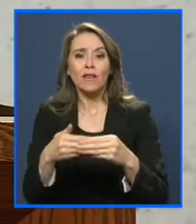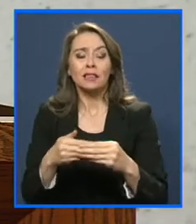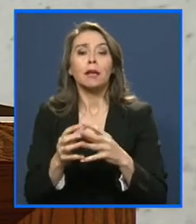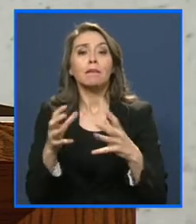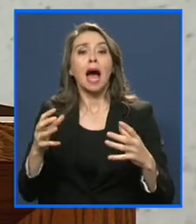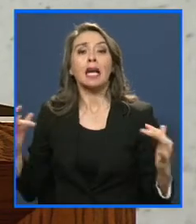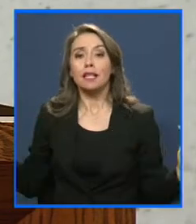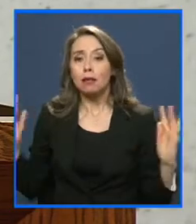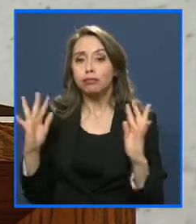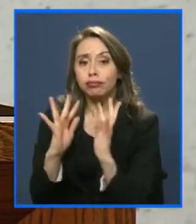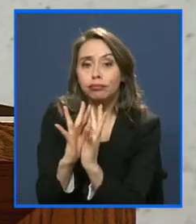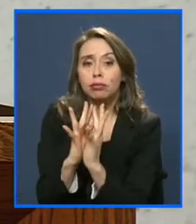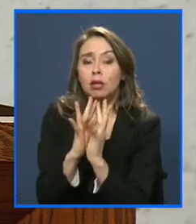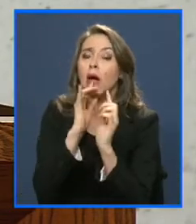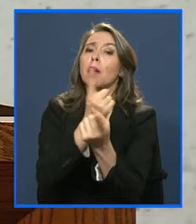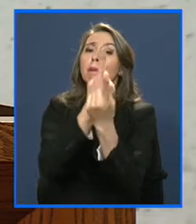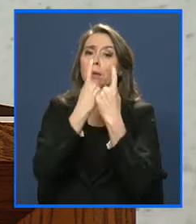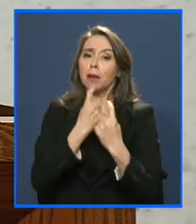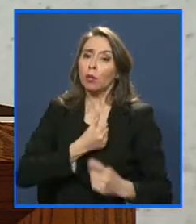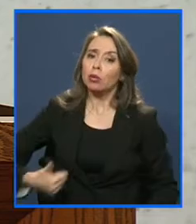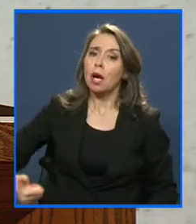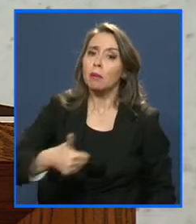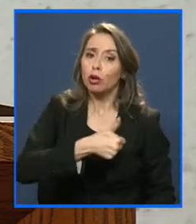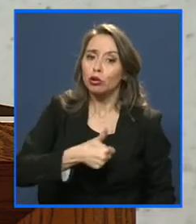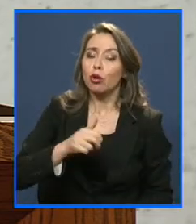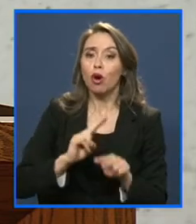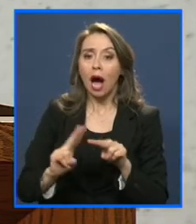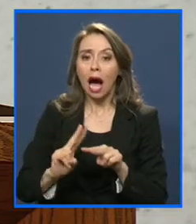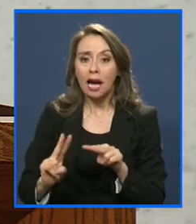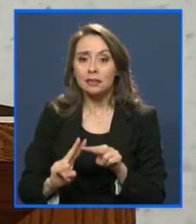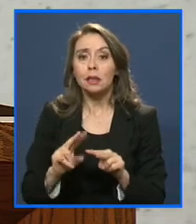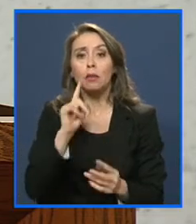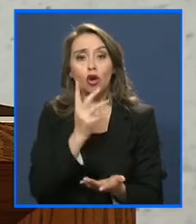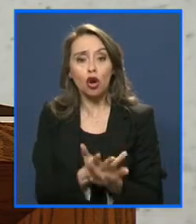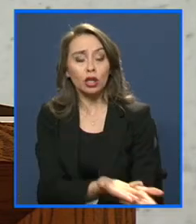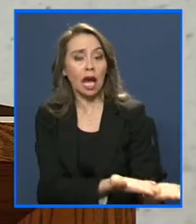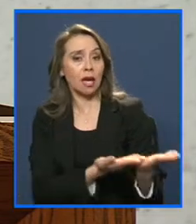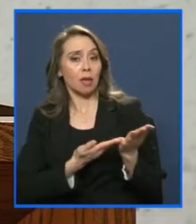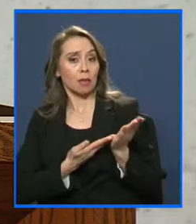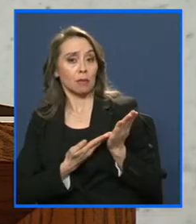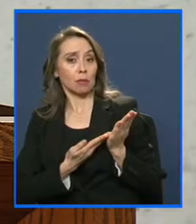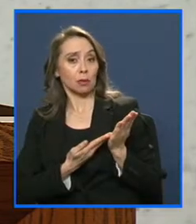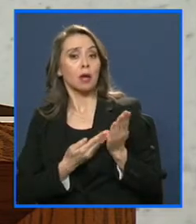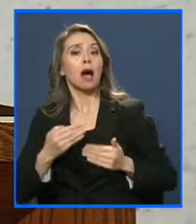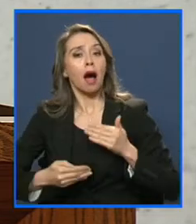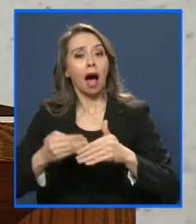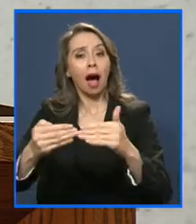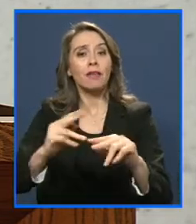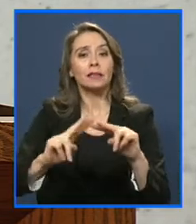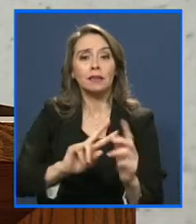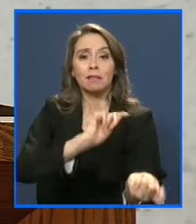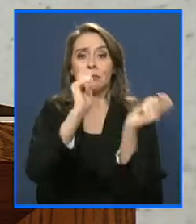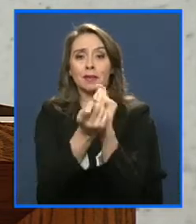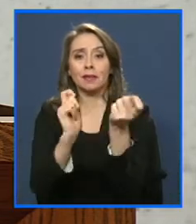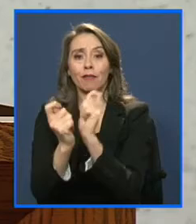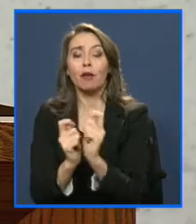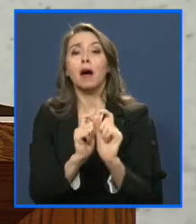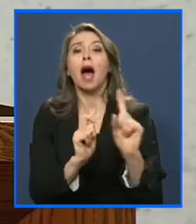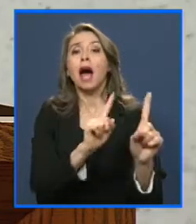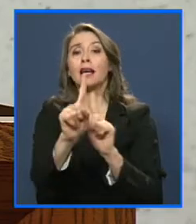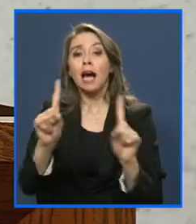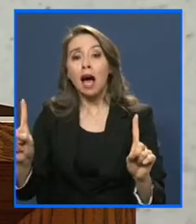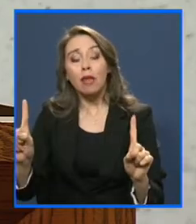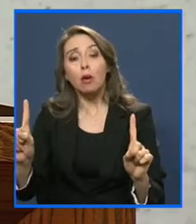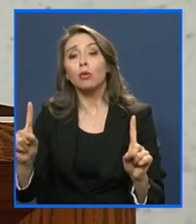confluir sólo queda preguntarnos todos si estamos haciendo cuánto tenemos a disposición para avanzar en reformas que cada cual por